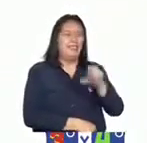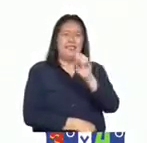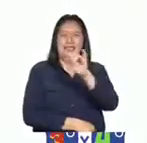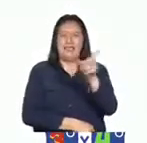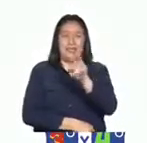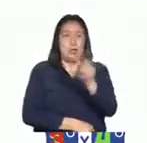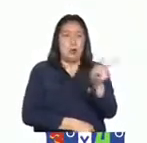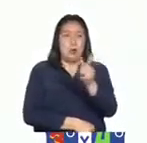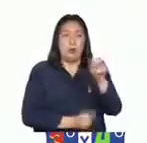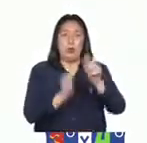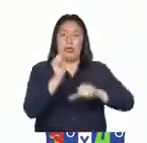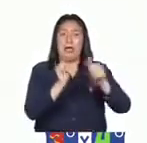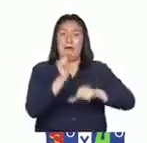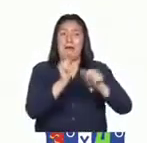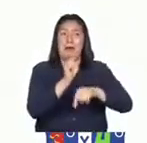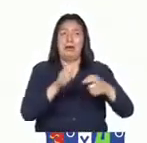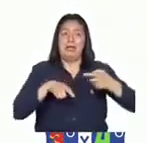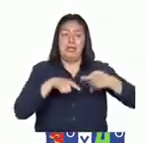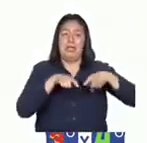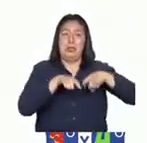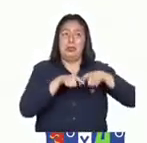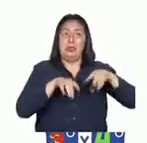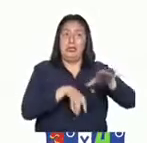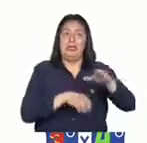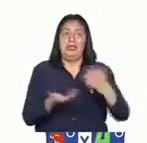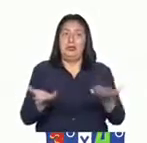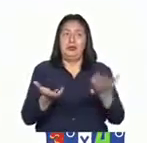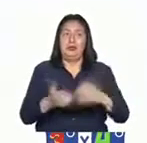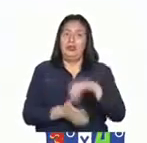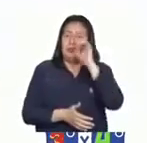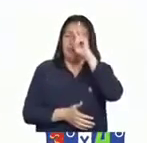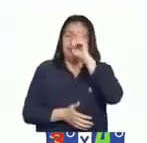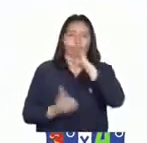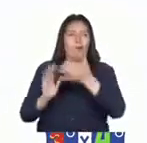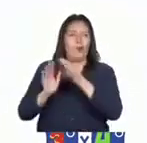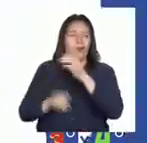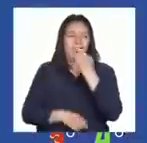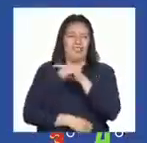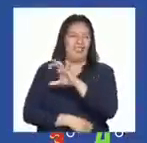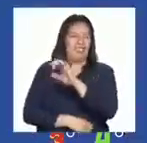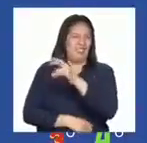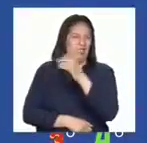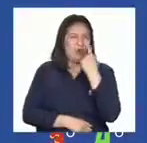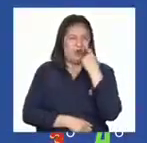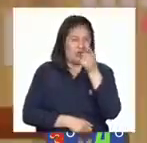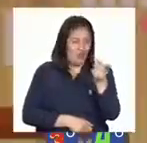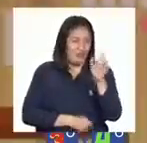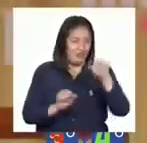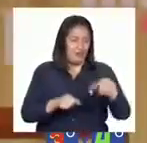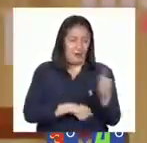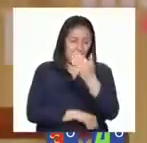dos hermanas tejedoras de textiles en Chincheros. ¿Quieren conocerlas? Vamos con ellas.